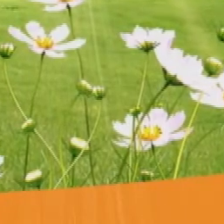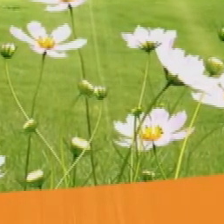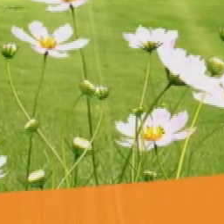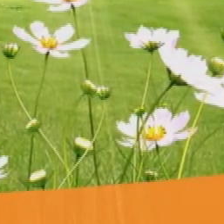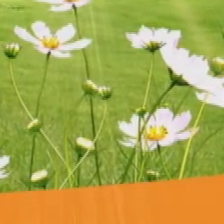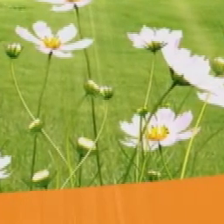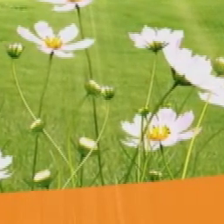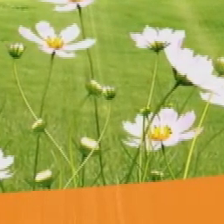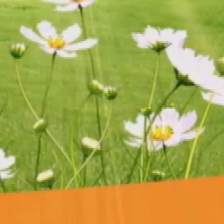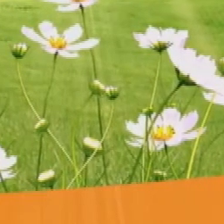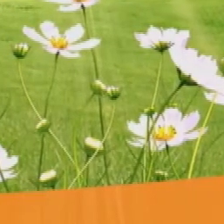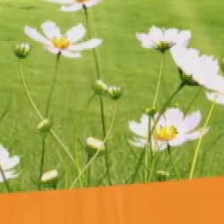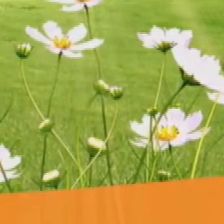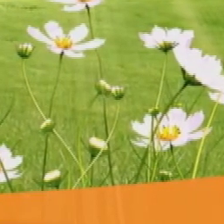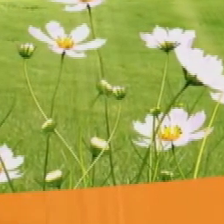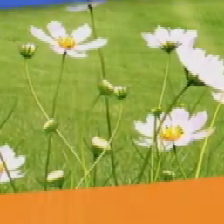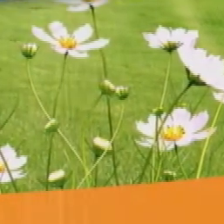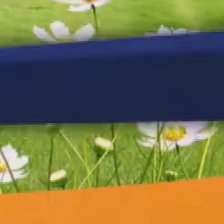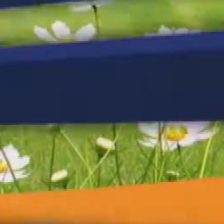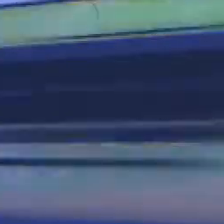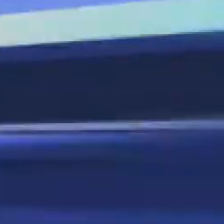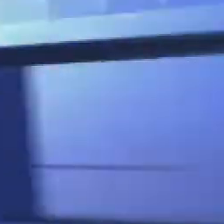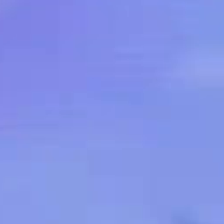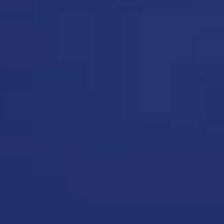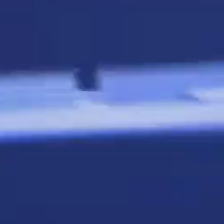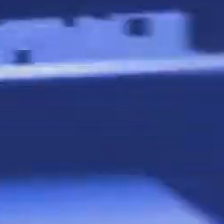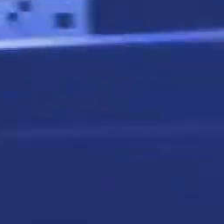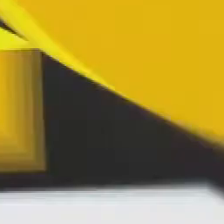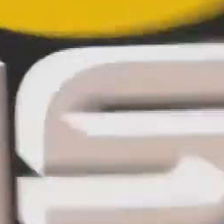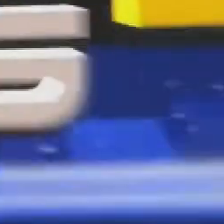Enlace Noticias, el noticiero que usted quiere ver.